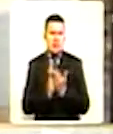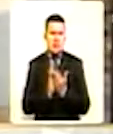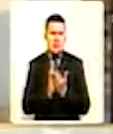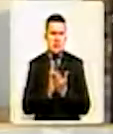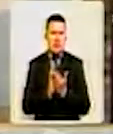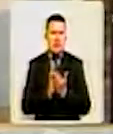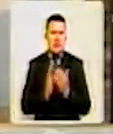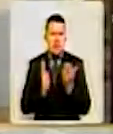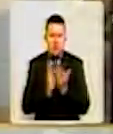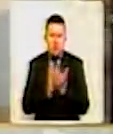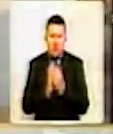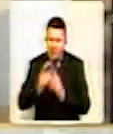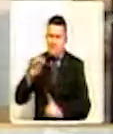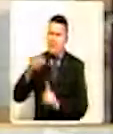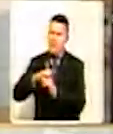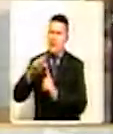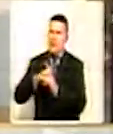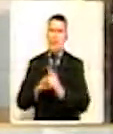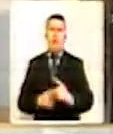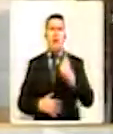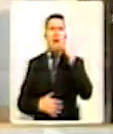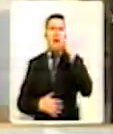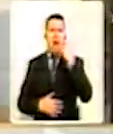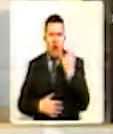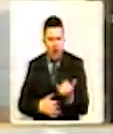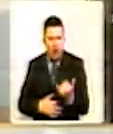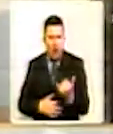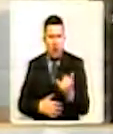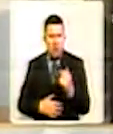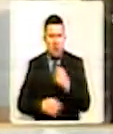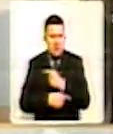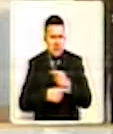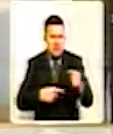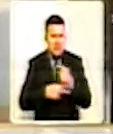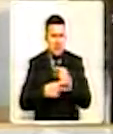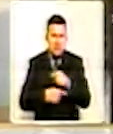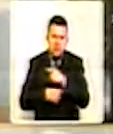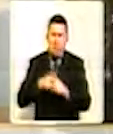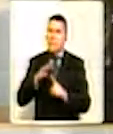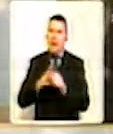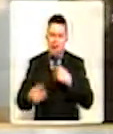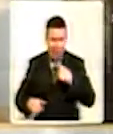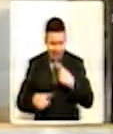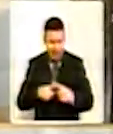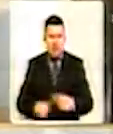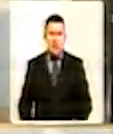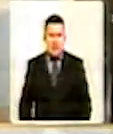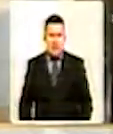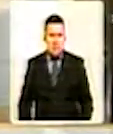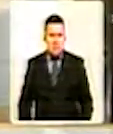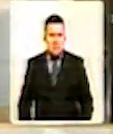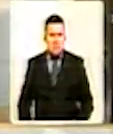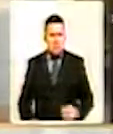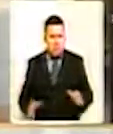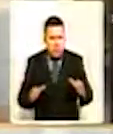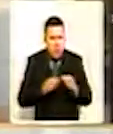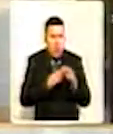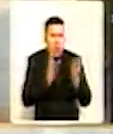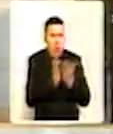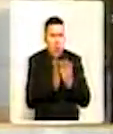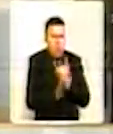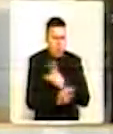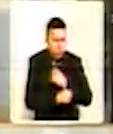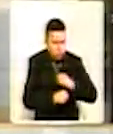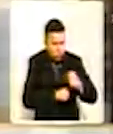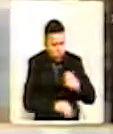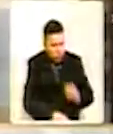estudiantil, como el de tantos que se están viendo en este momento en el país en las últimas semanas. Nos llevó ese movimiento